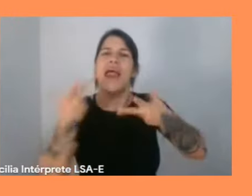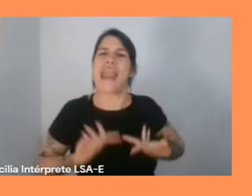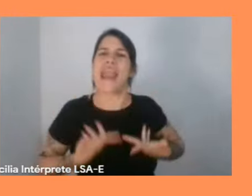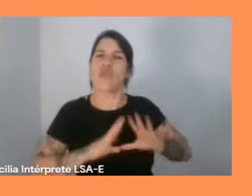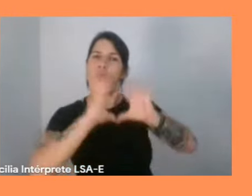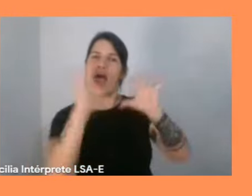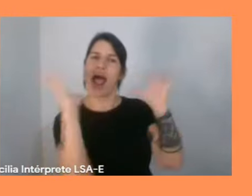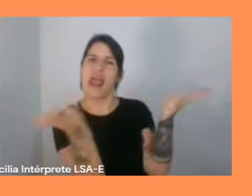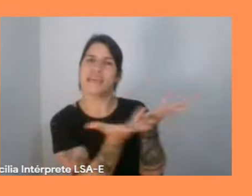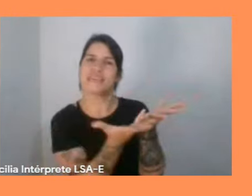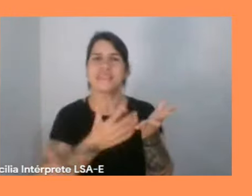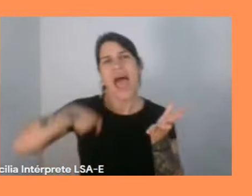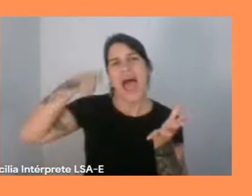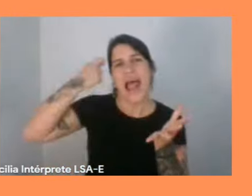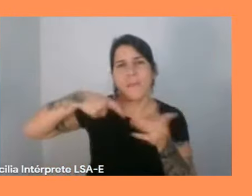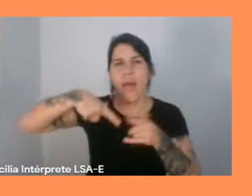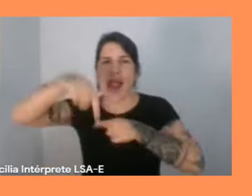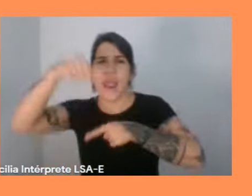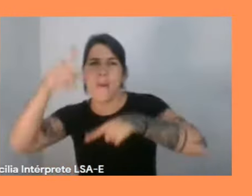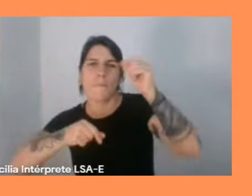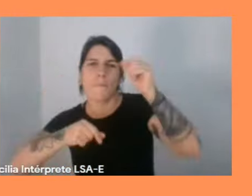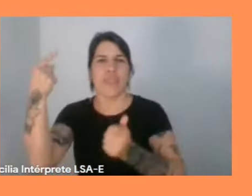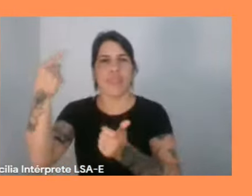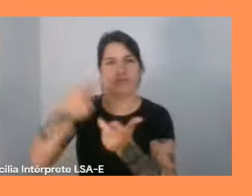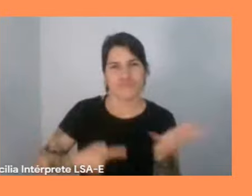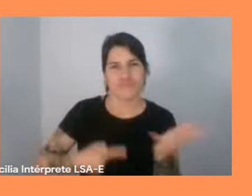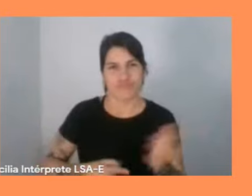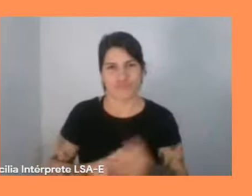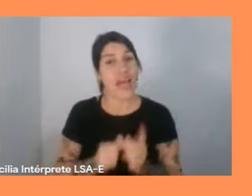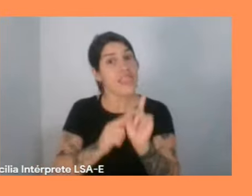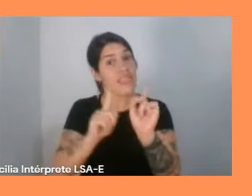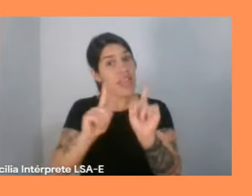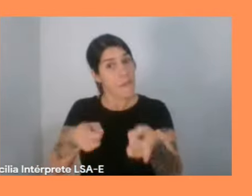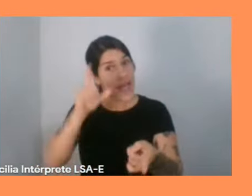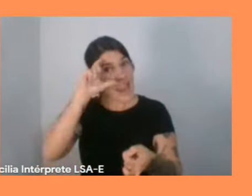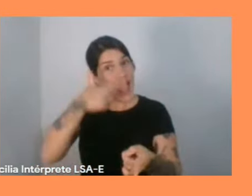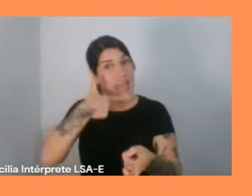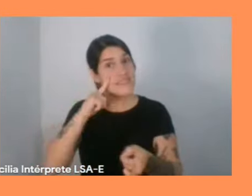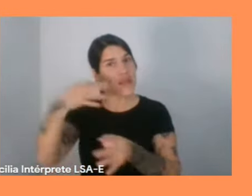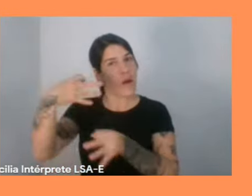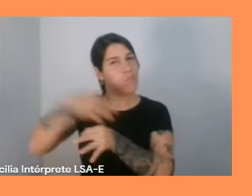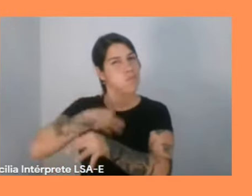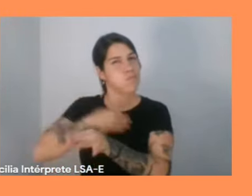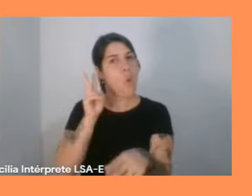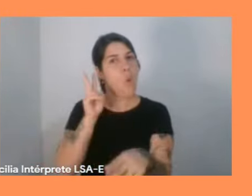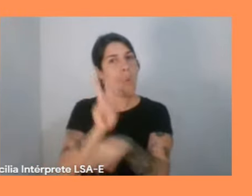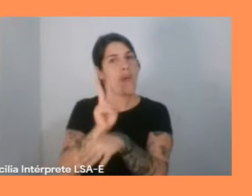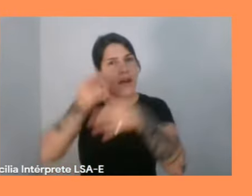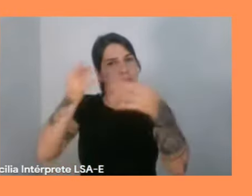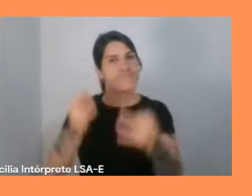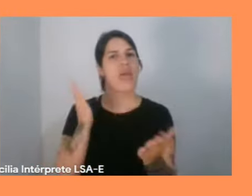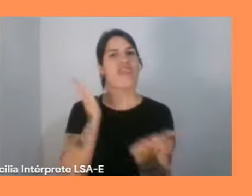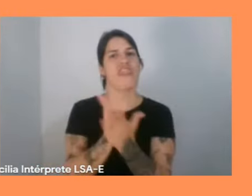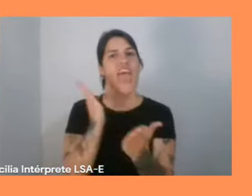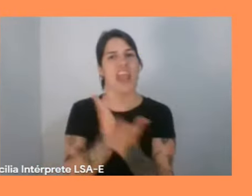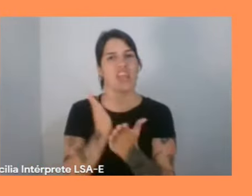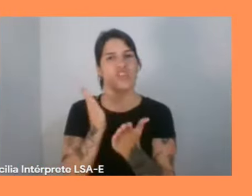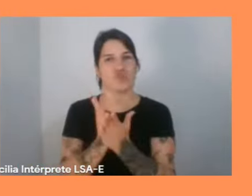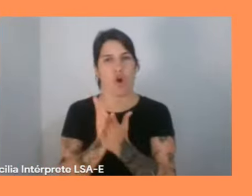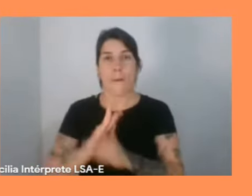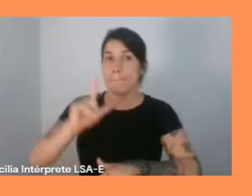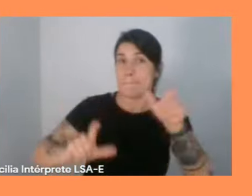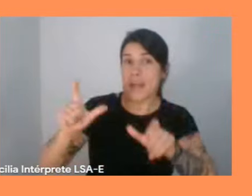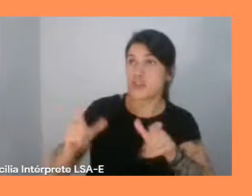La ESI también enseña que el cuidado es un derecho tanto de las personas que lo reciben como de quienes lo ejercen.